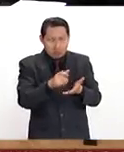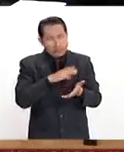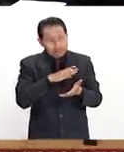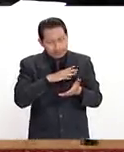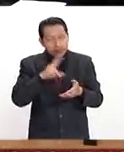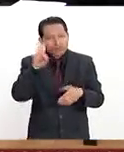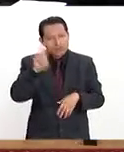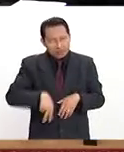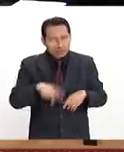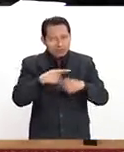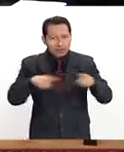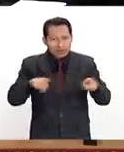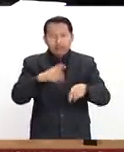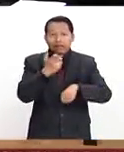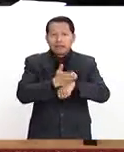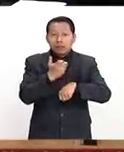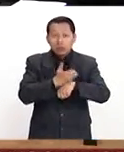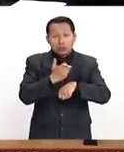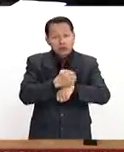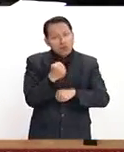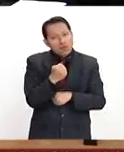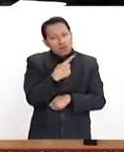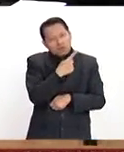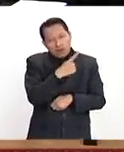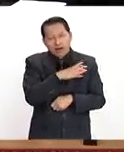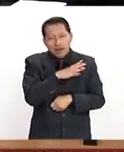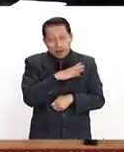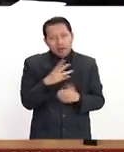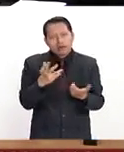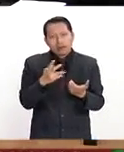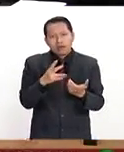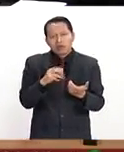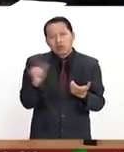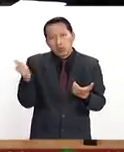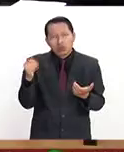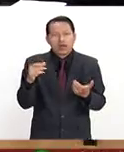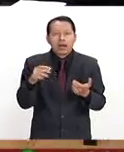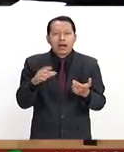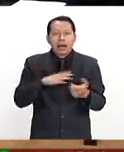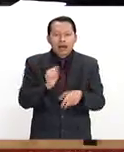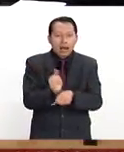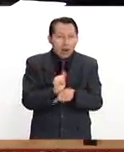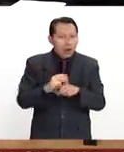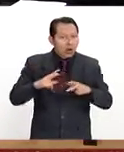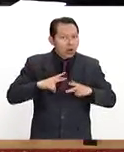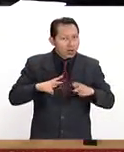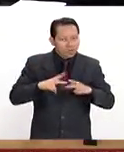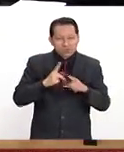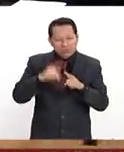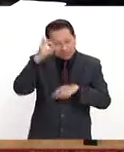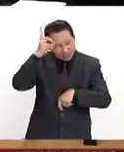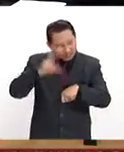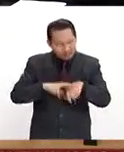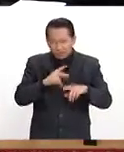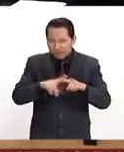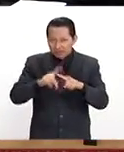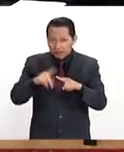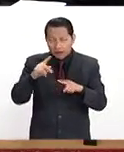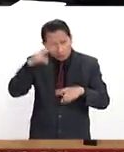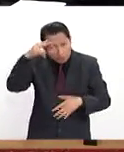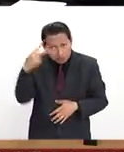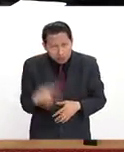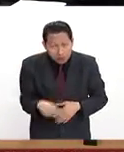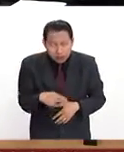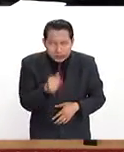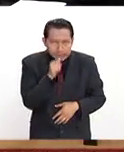bien sabes, en Estados Unidos está todo lo que da. Ya no digamos entre actores de Hollywood o entre puestos ejecutivos. A esa en México todavía